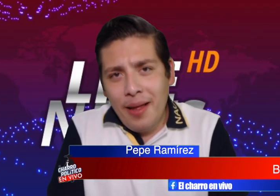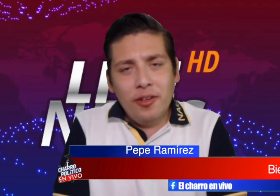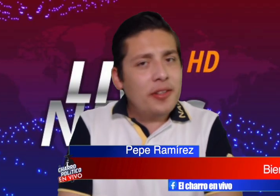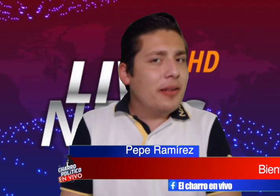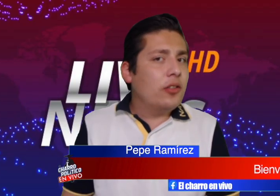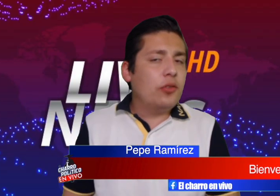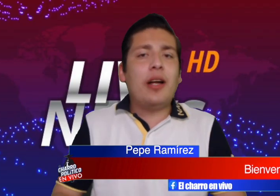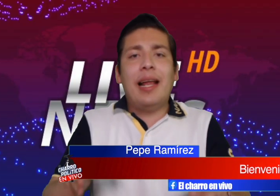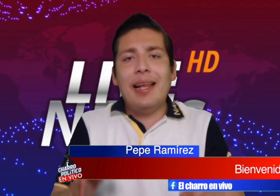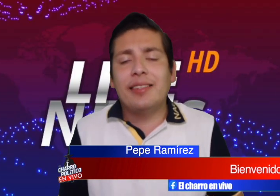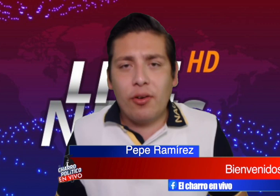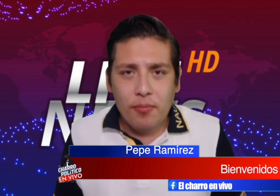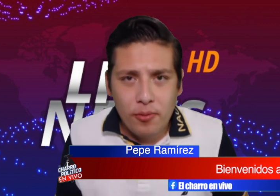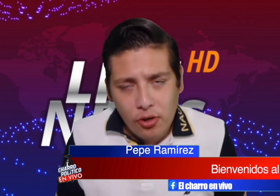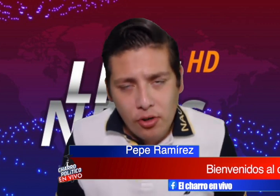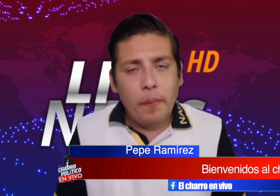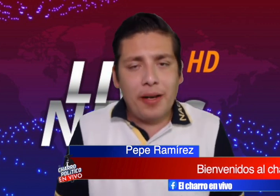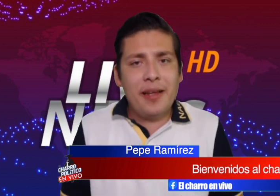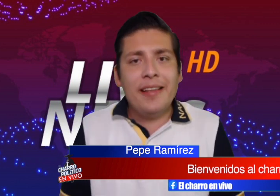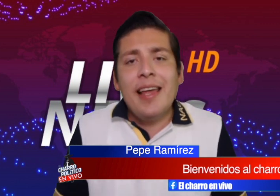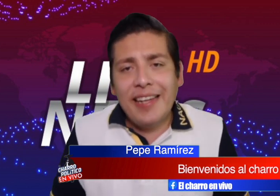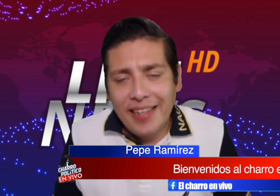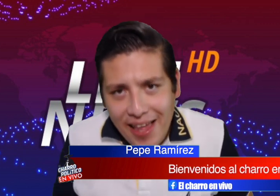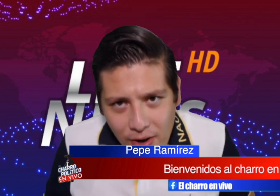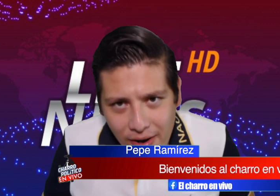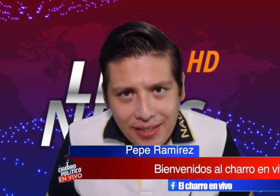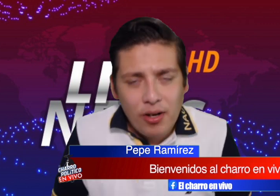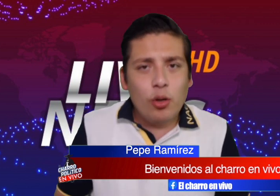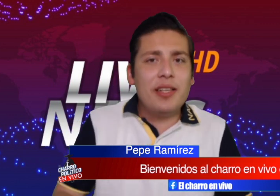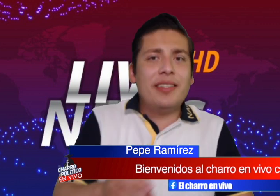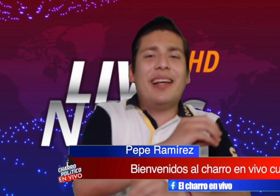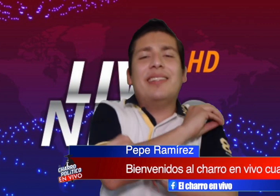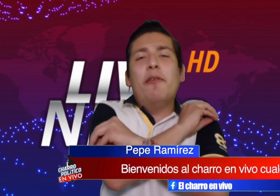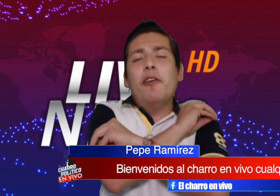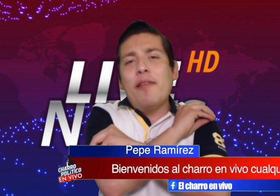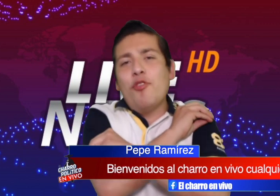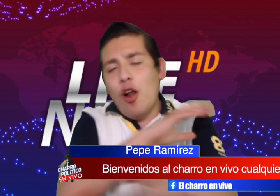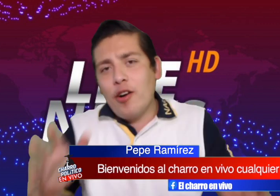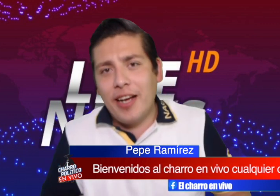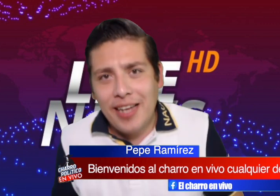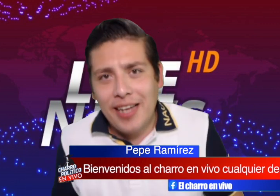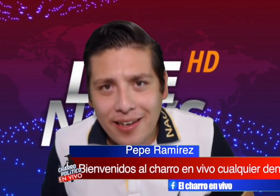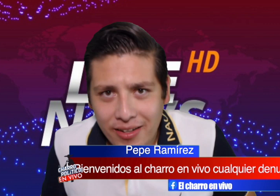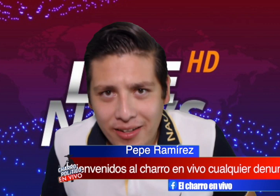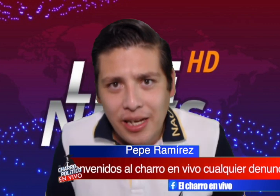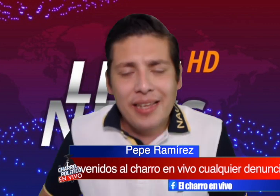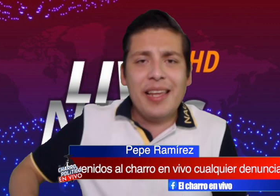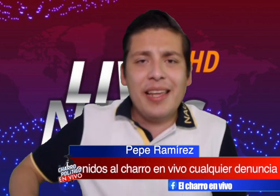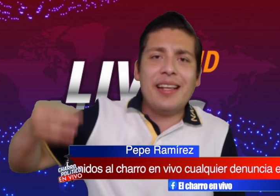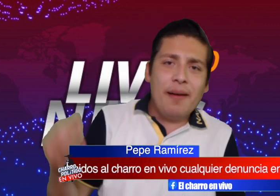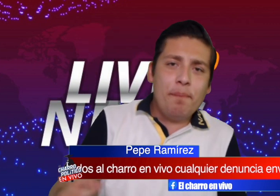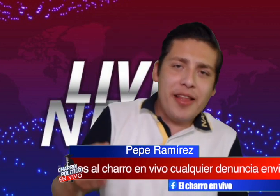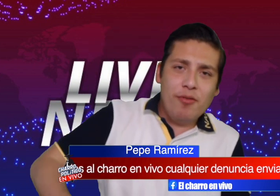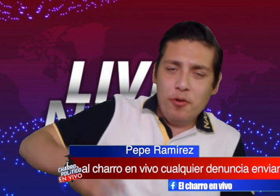Hola, ¿qué tal, amigos? Bienvenidos a su canal El Charro en Vivo. Yo soy Pepe Ramírez y el día de hoy les traigo una noticia que está volviendo locas a las redes sociales